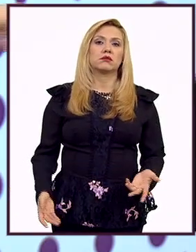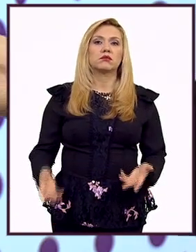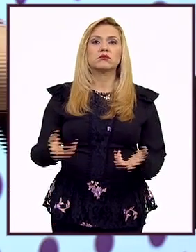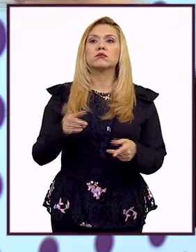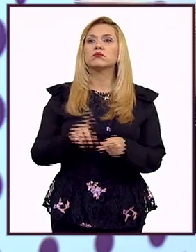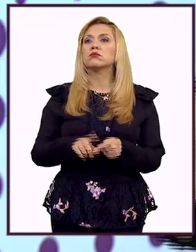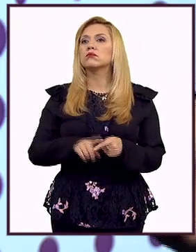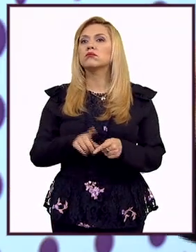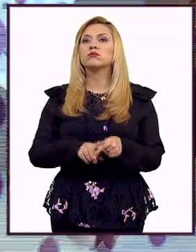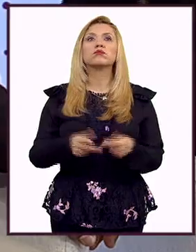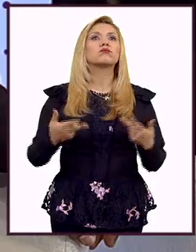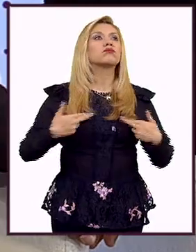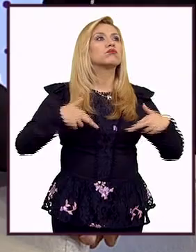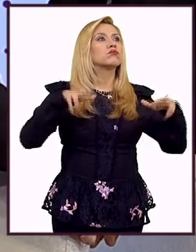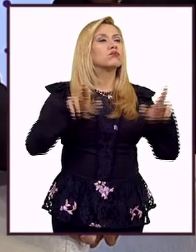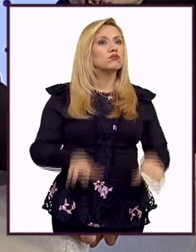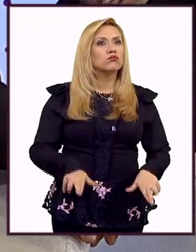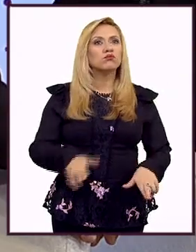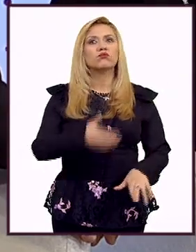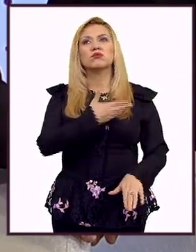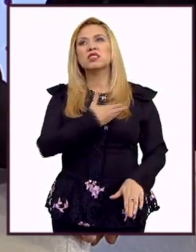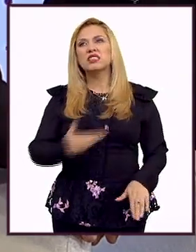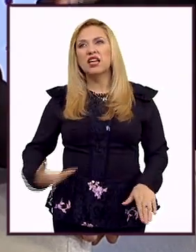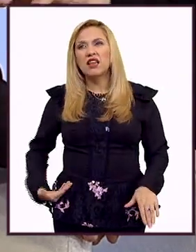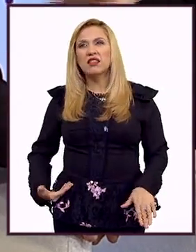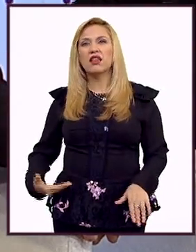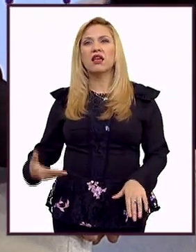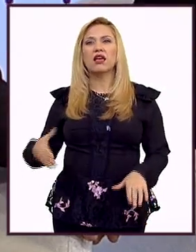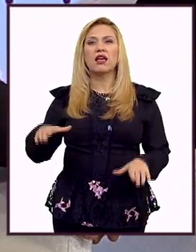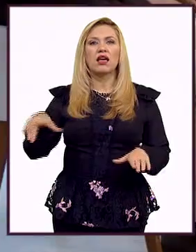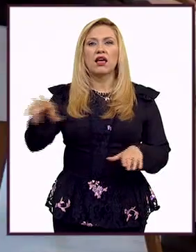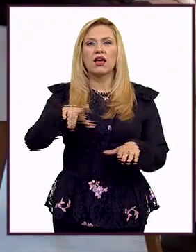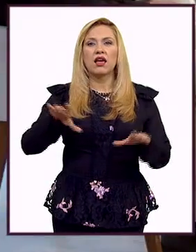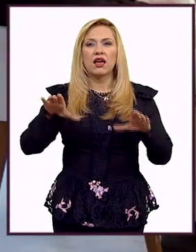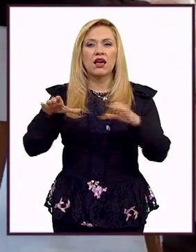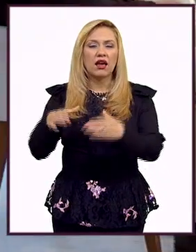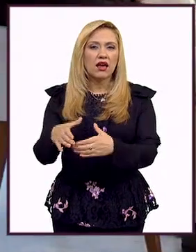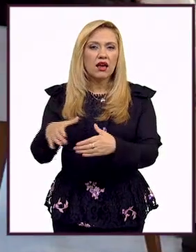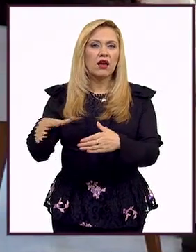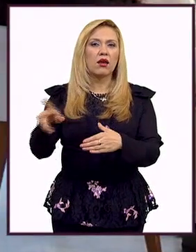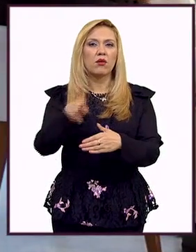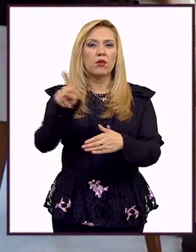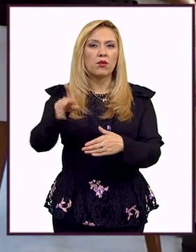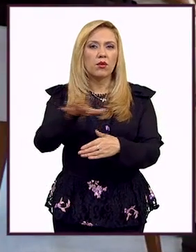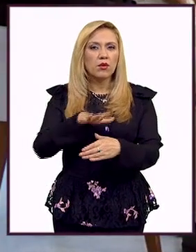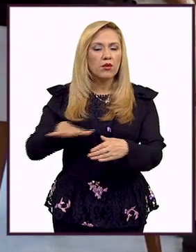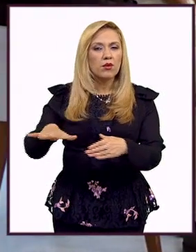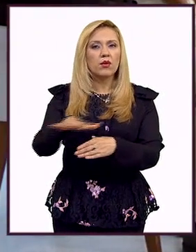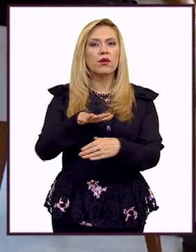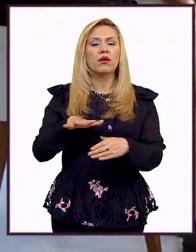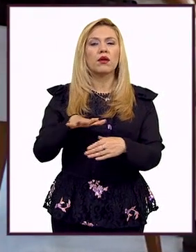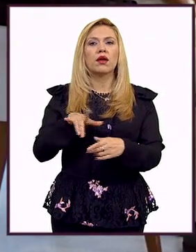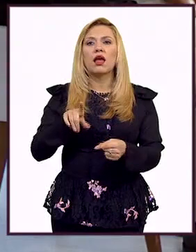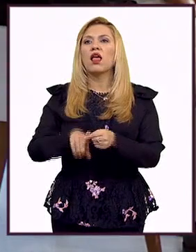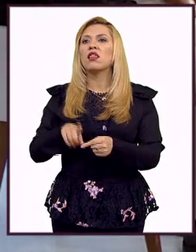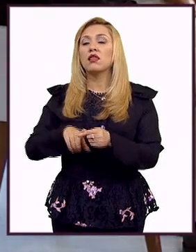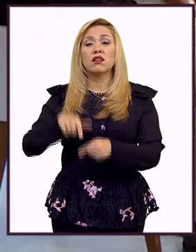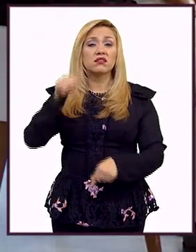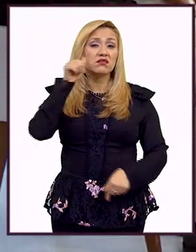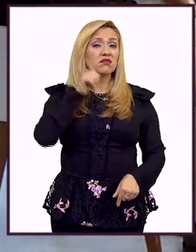representación, o sea, los núcleos agrarios, o sea, los presidentes del comisariado ejidal, del presidente del comisariado de bienes